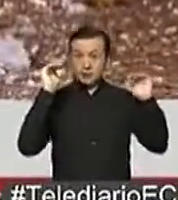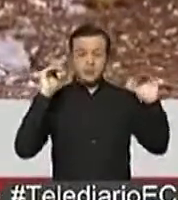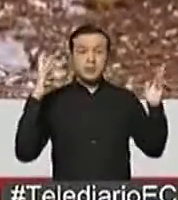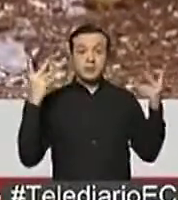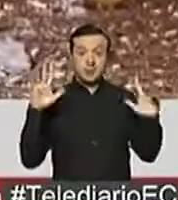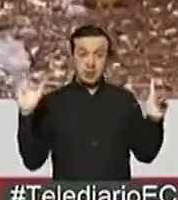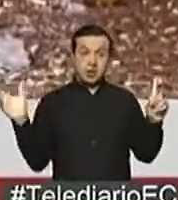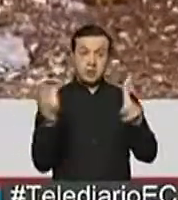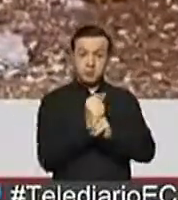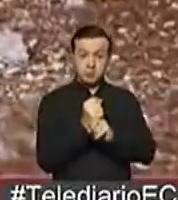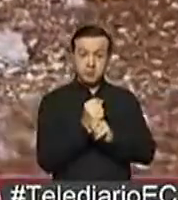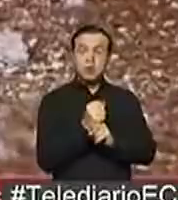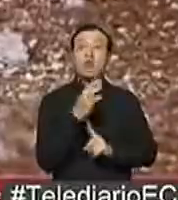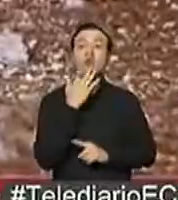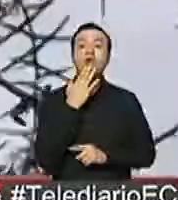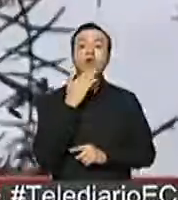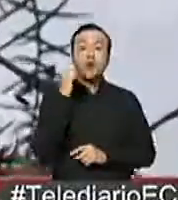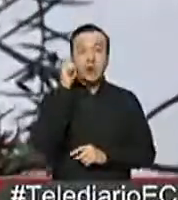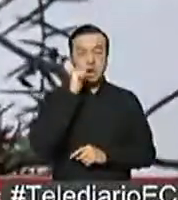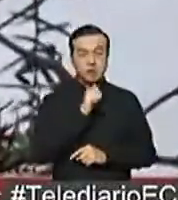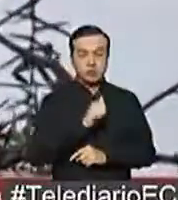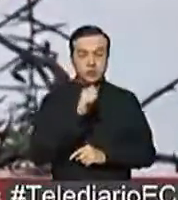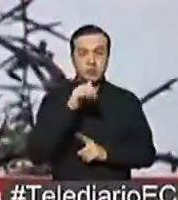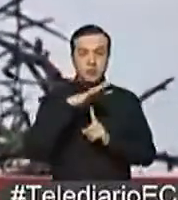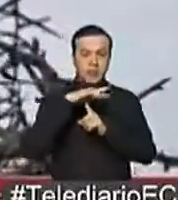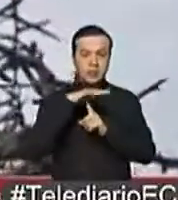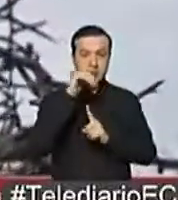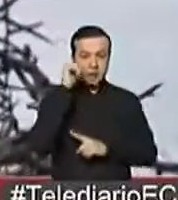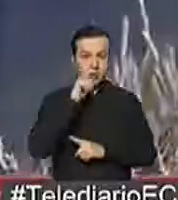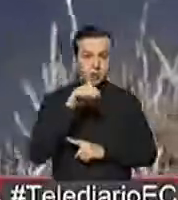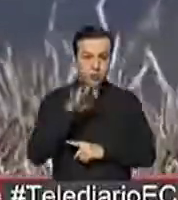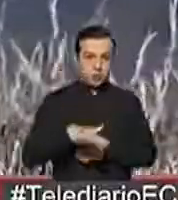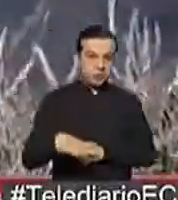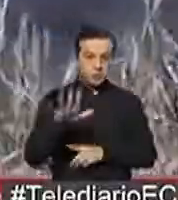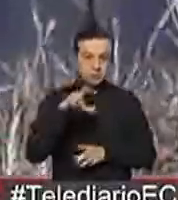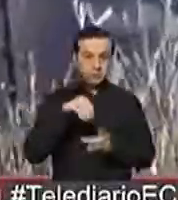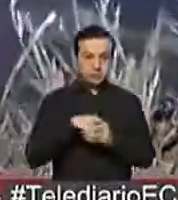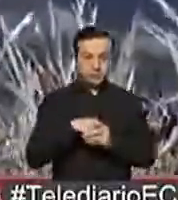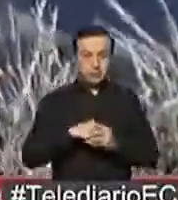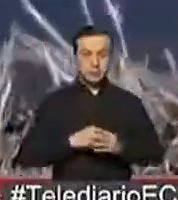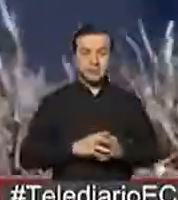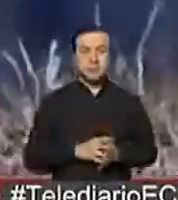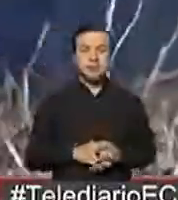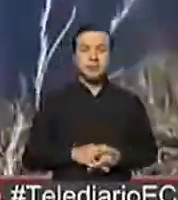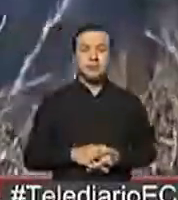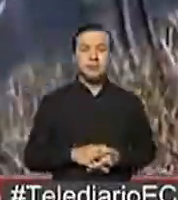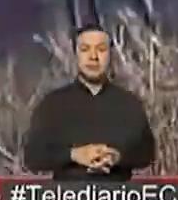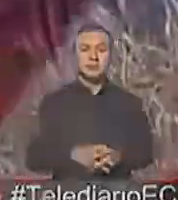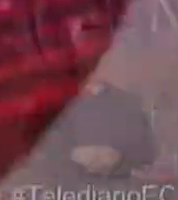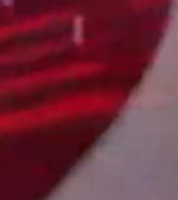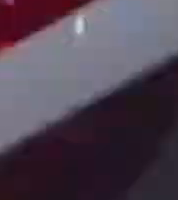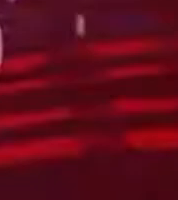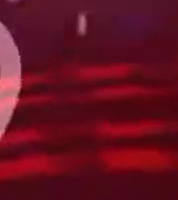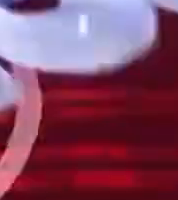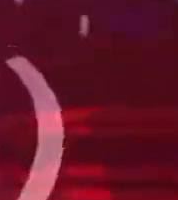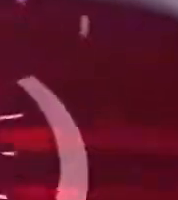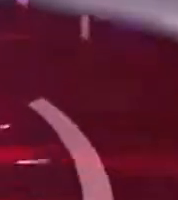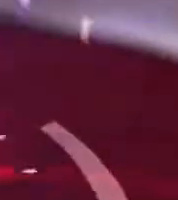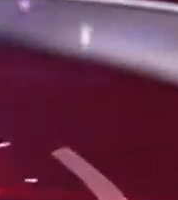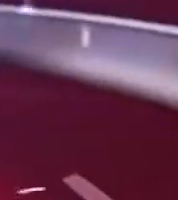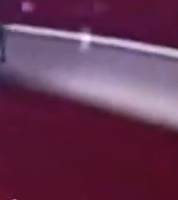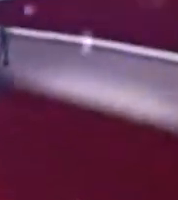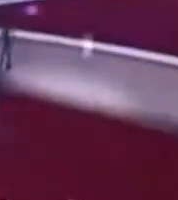alcanzó la designación de Blue Park, Parques Azules. Mariuxi Buenaño, Medios Públicos.